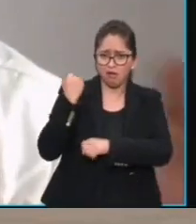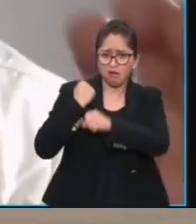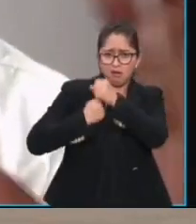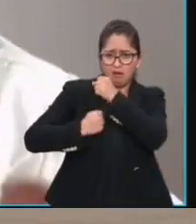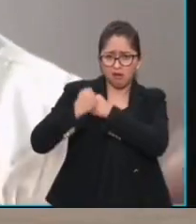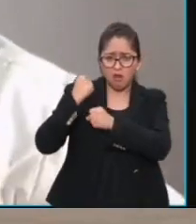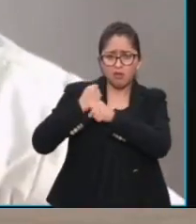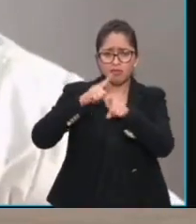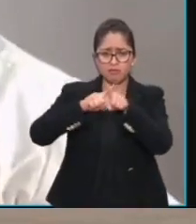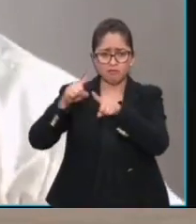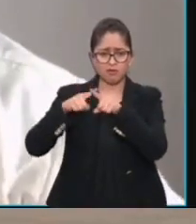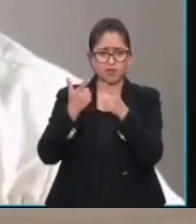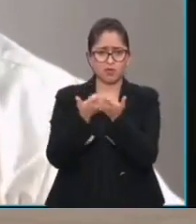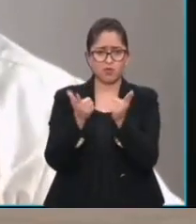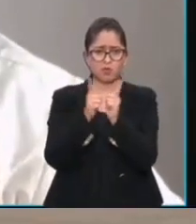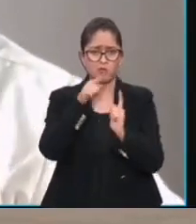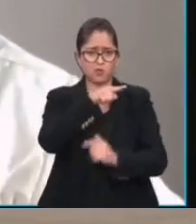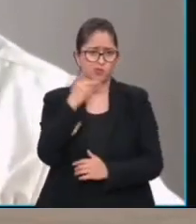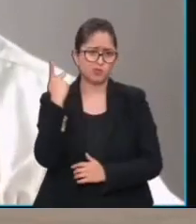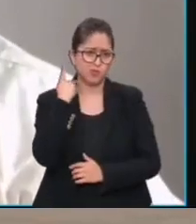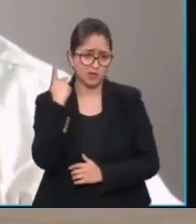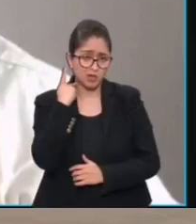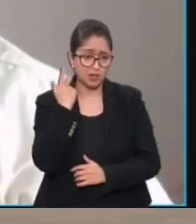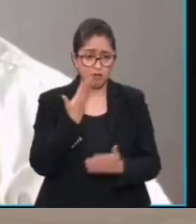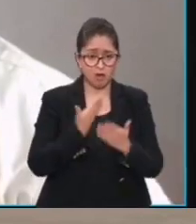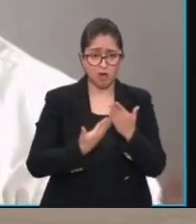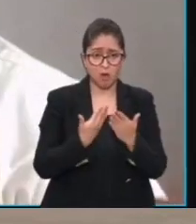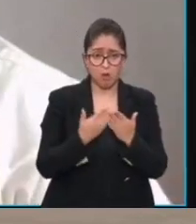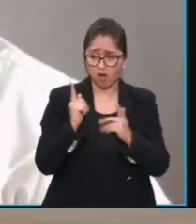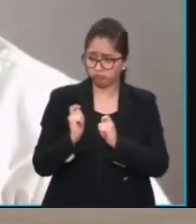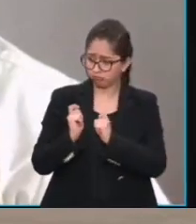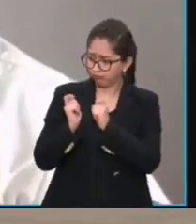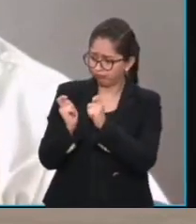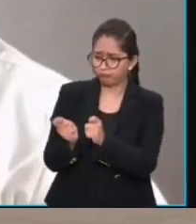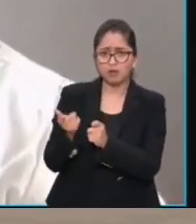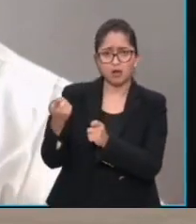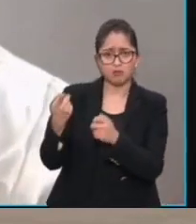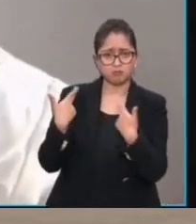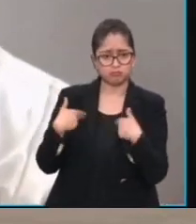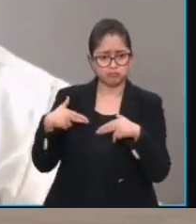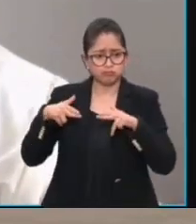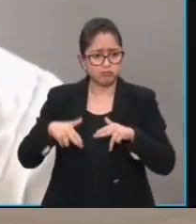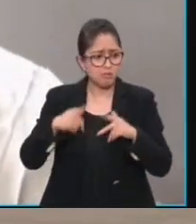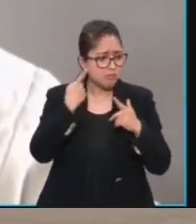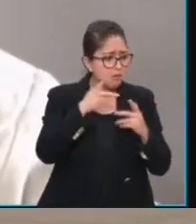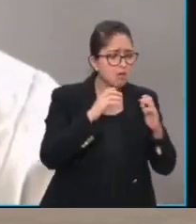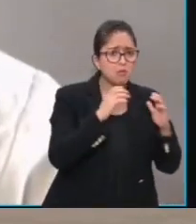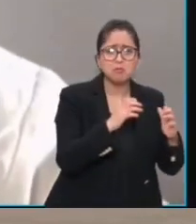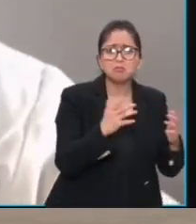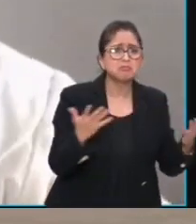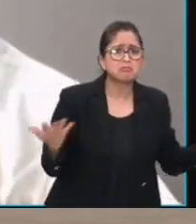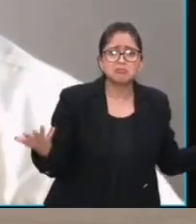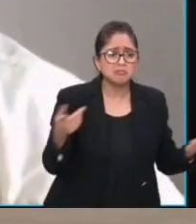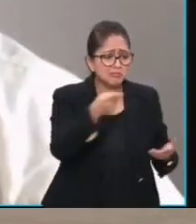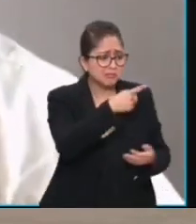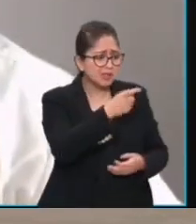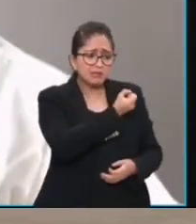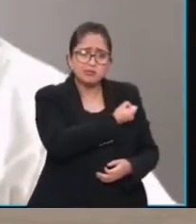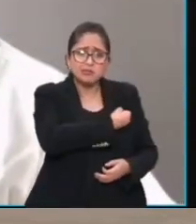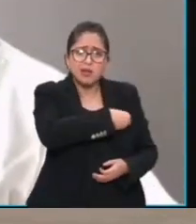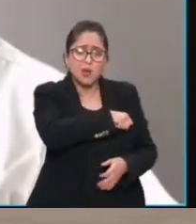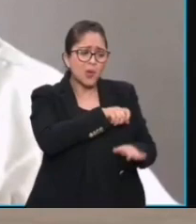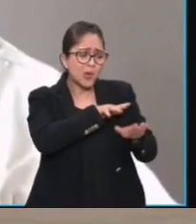diferentes partidos políticos que han tenido el poder, pues llevando un secuestro del sector salud,